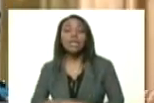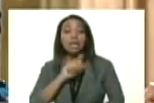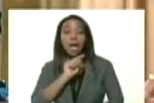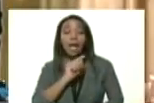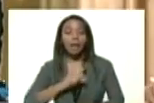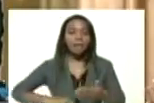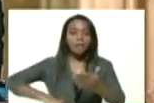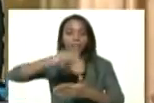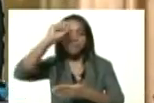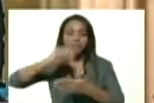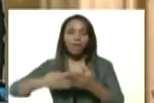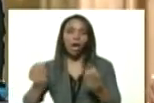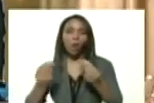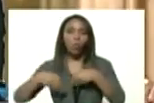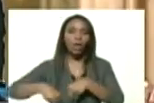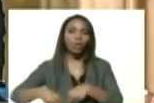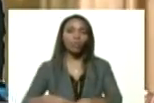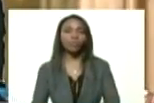contrato